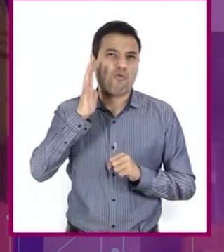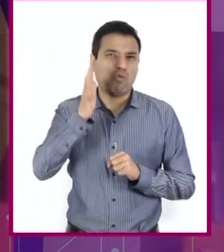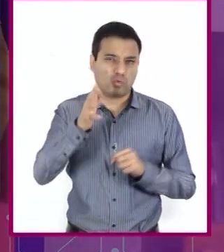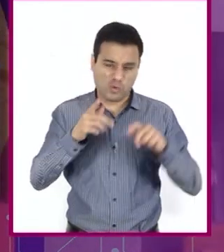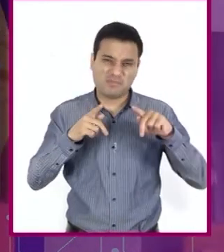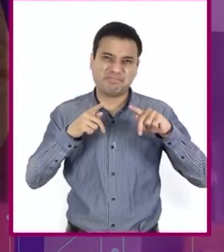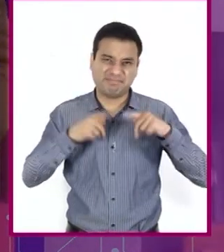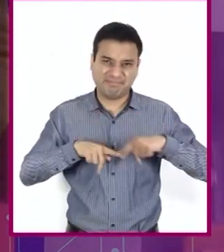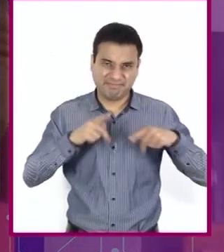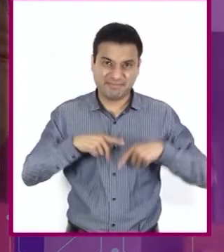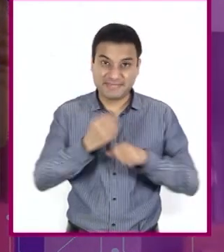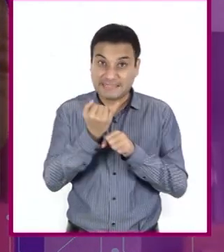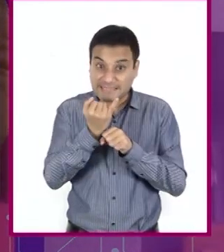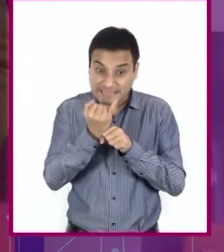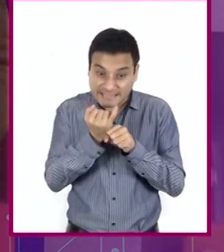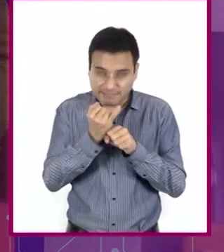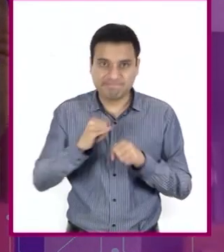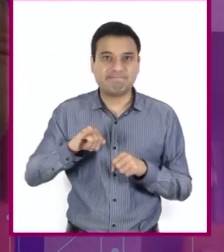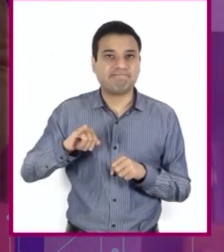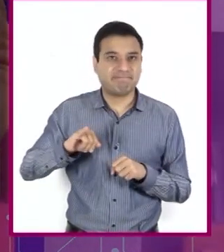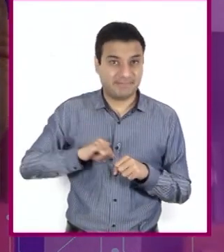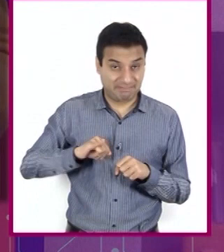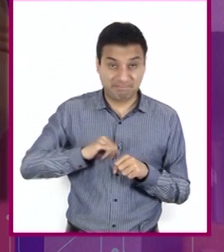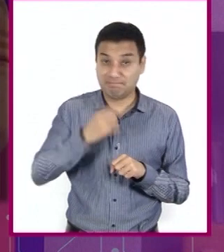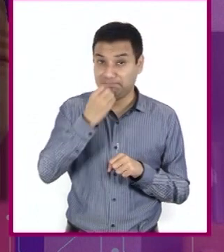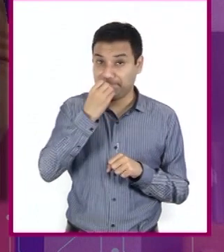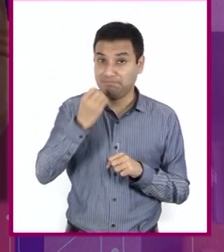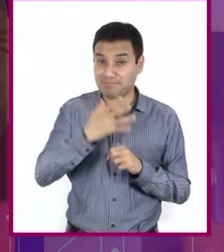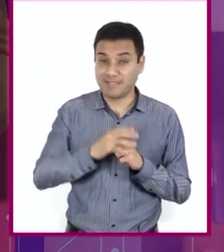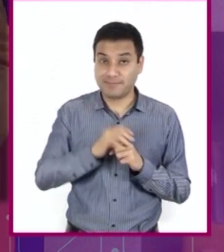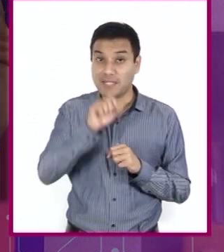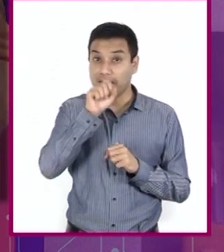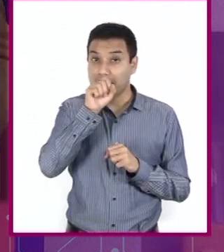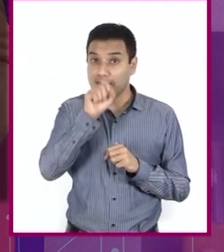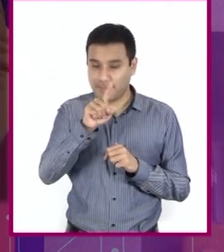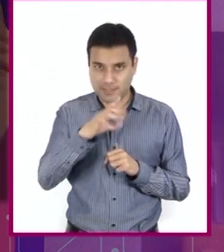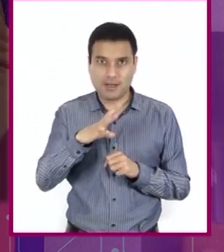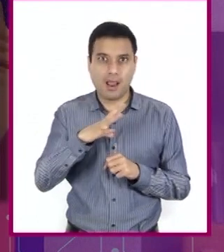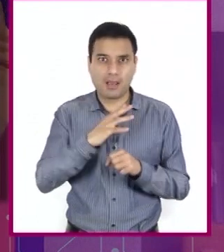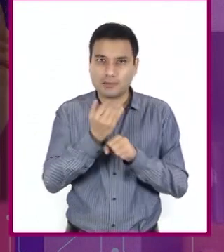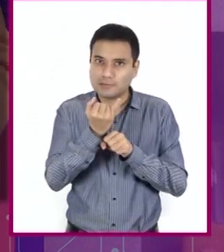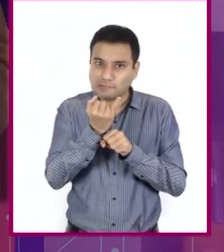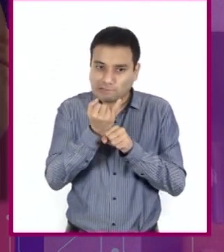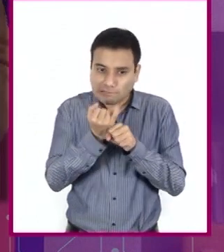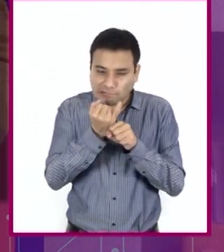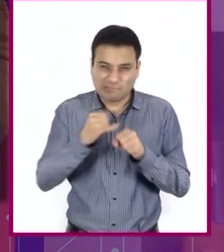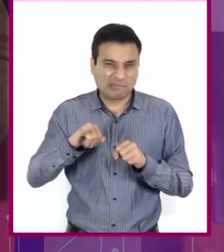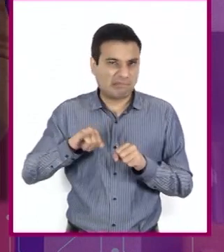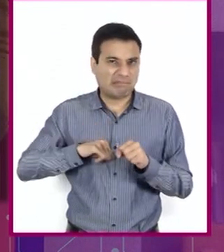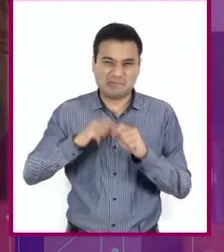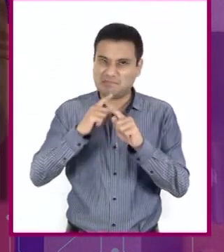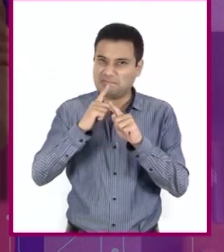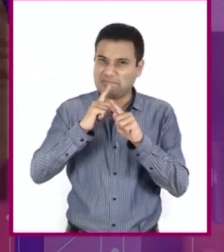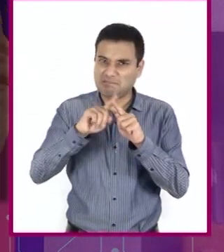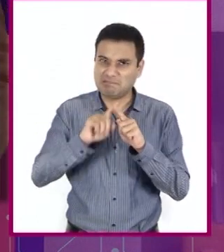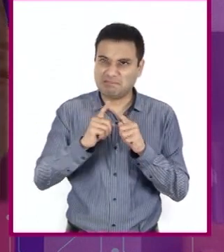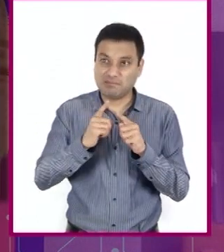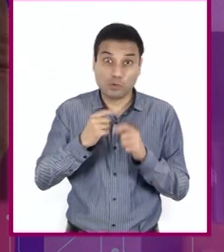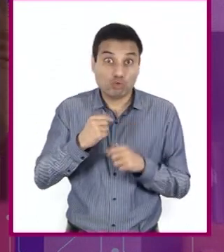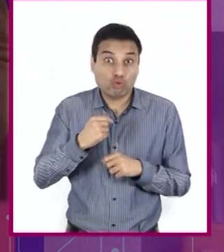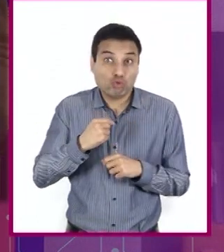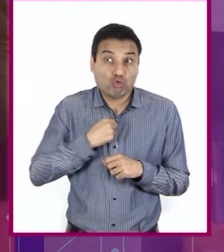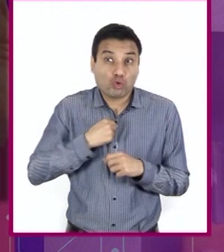valiosos descubrimientos, pero también sé que se harán descubrimientos aún más interesantes que no tengo imaginación para